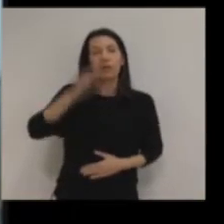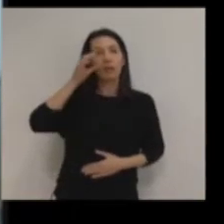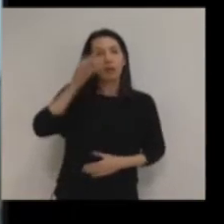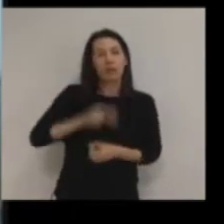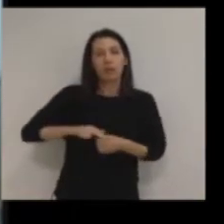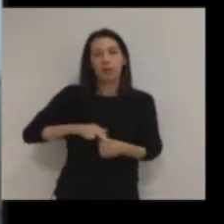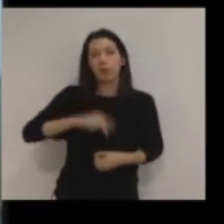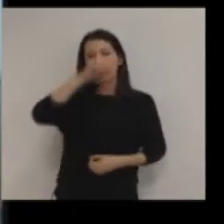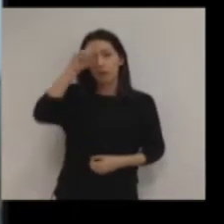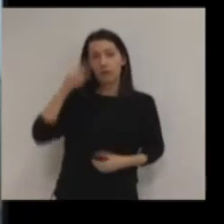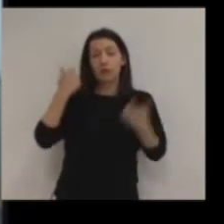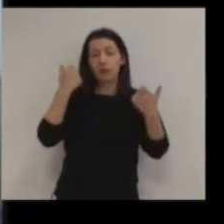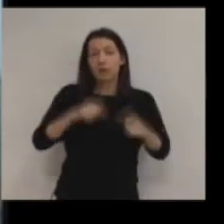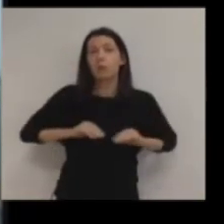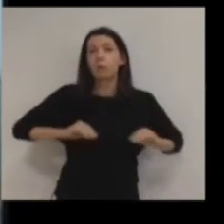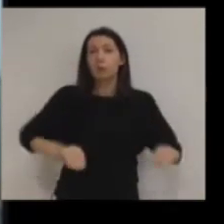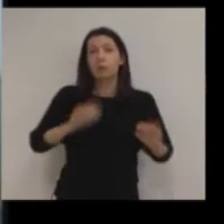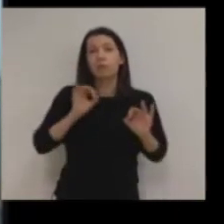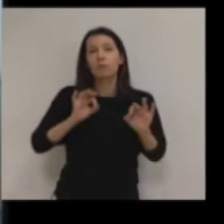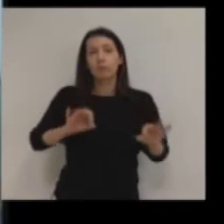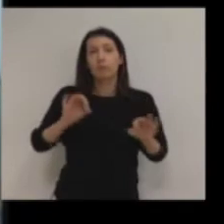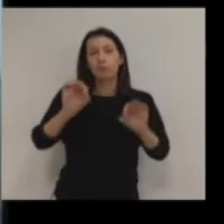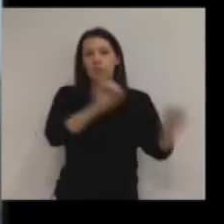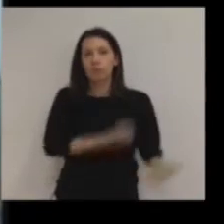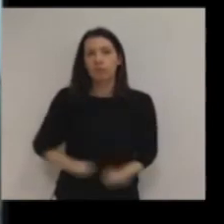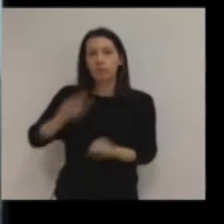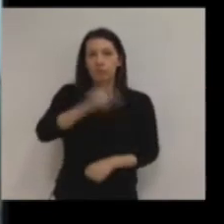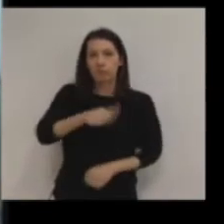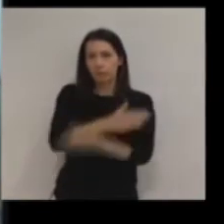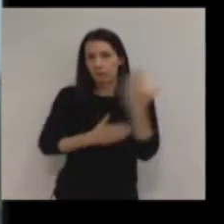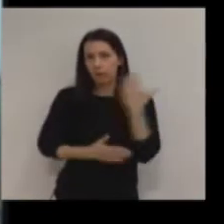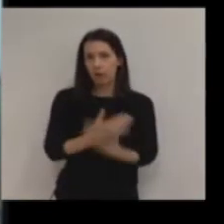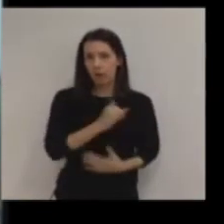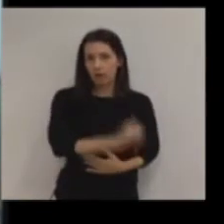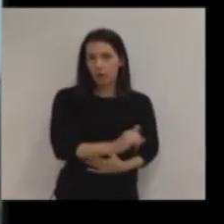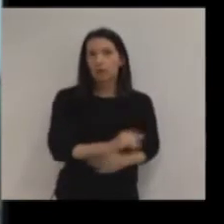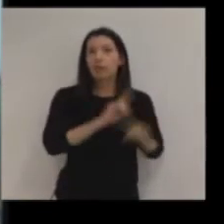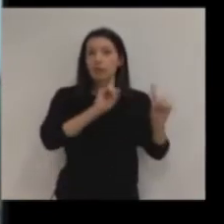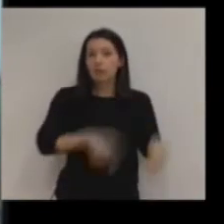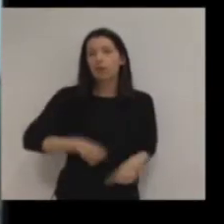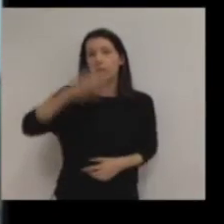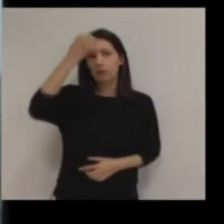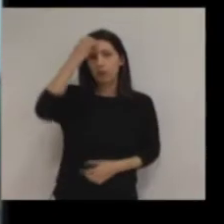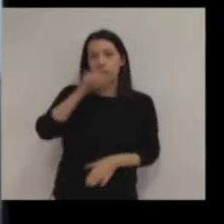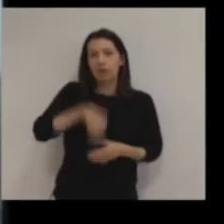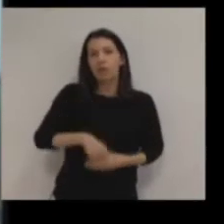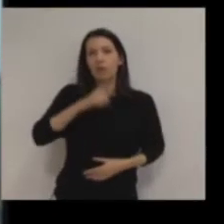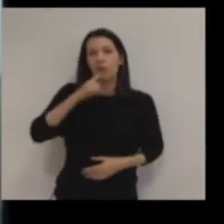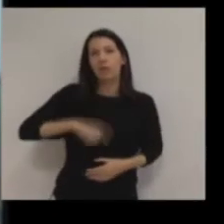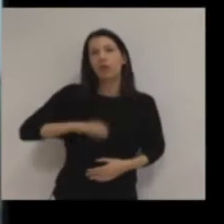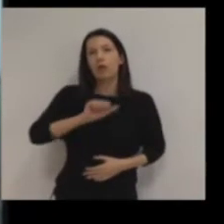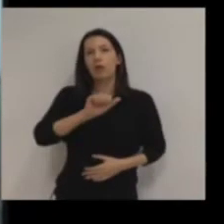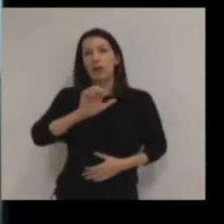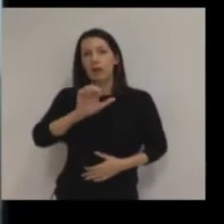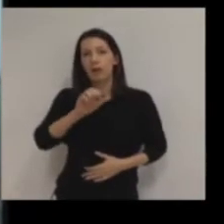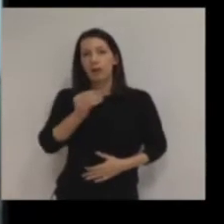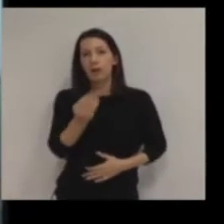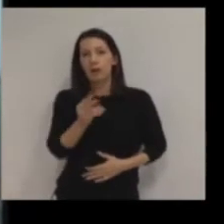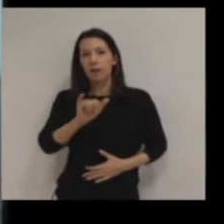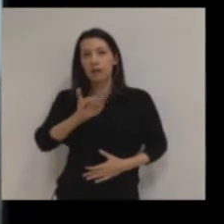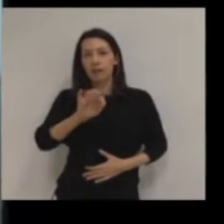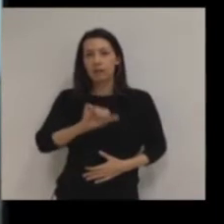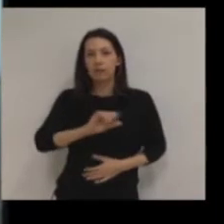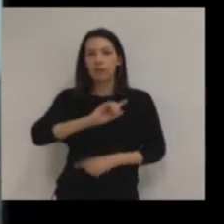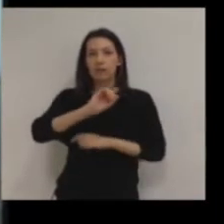sección especializada de protección a las personas con discapacidad. Es patrona, además, de la Fundación Aequitas,